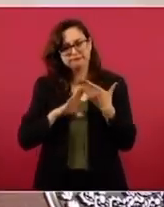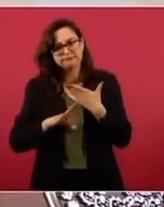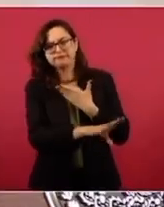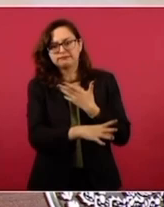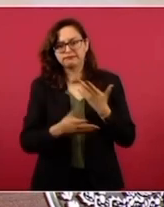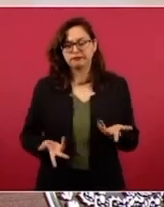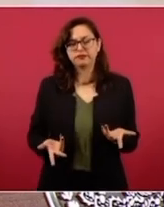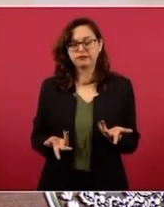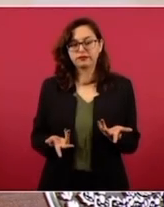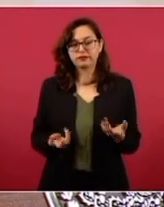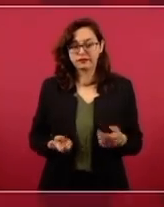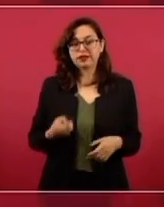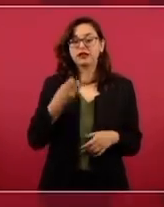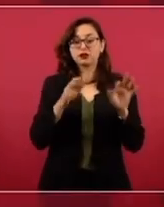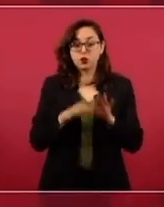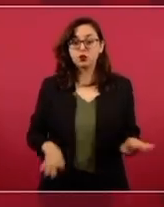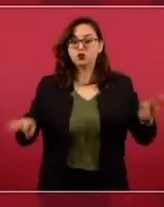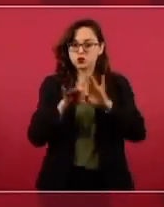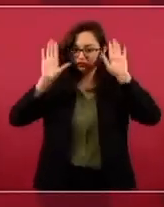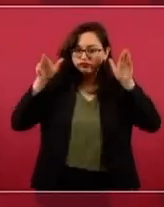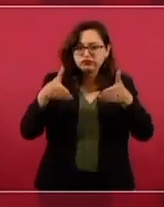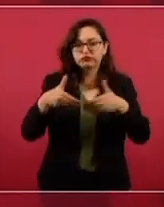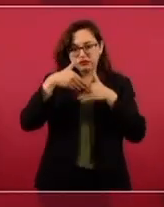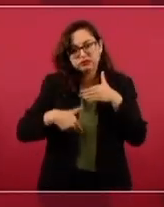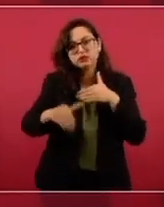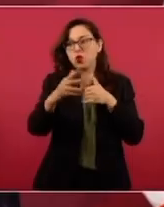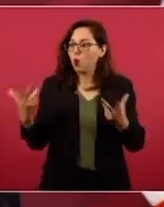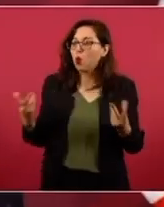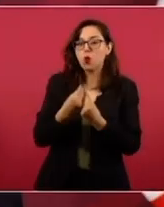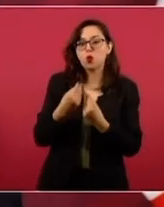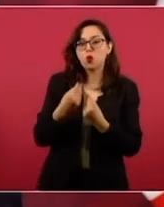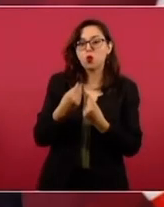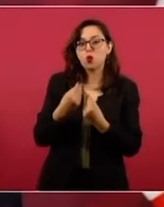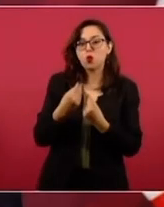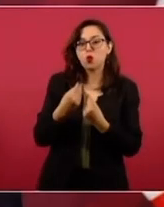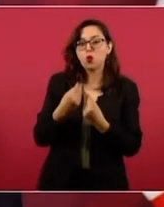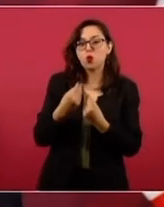y esto requiere de la participación de todos los